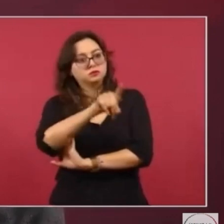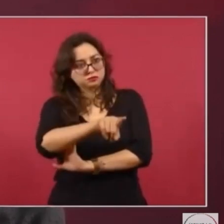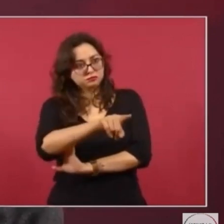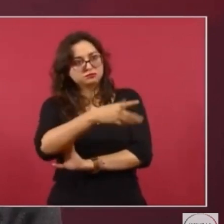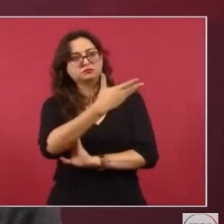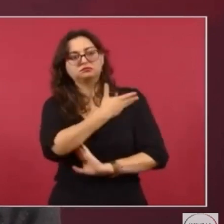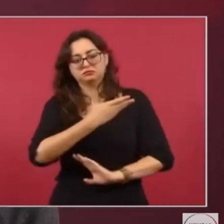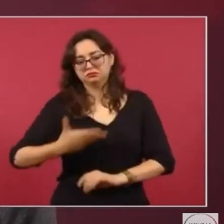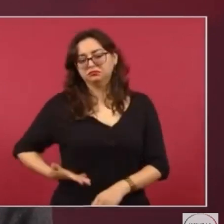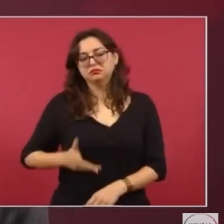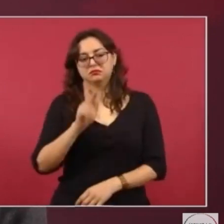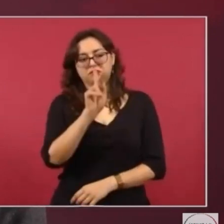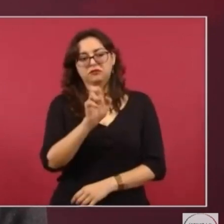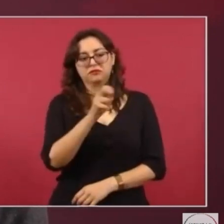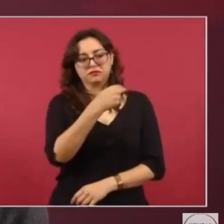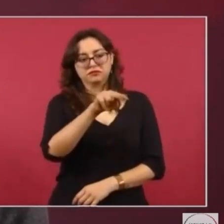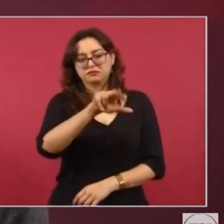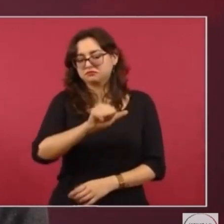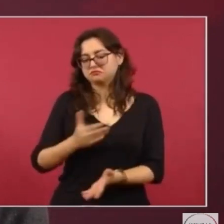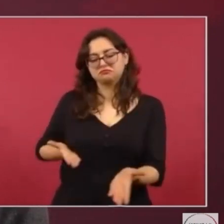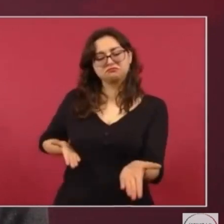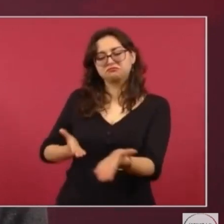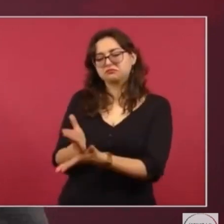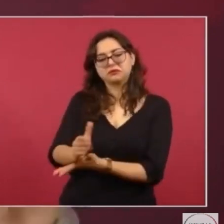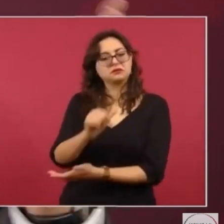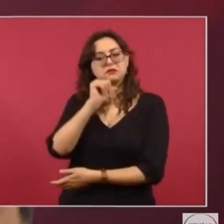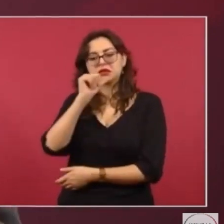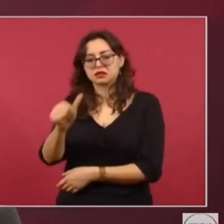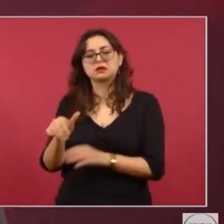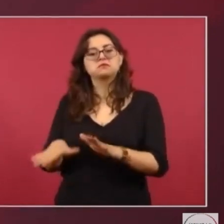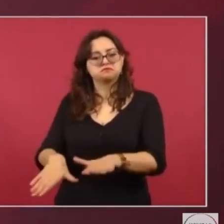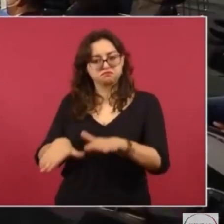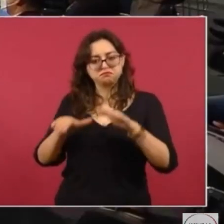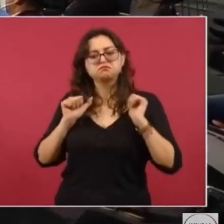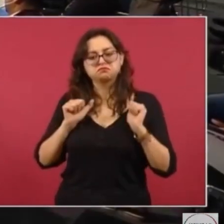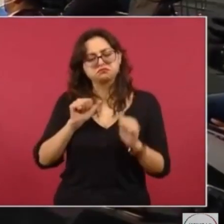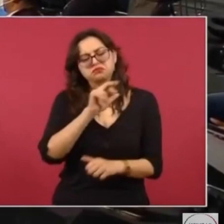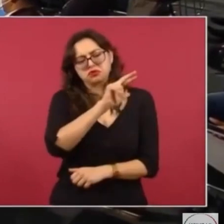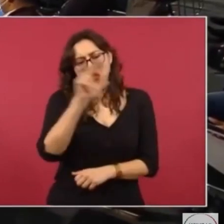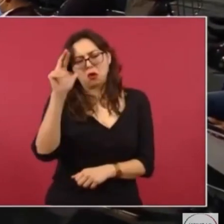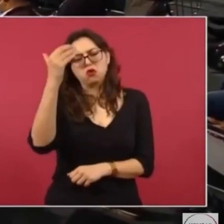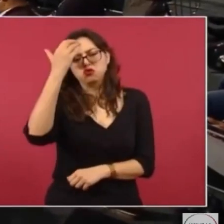se metió en la elección presidencial? Es que